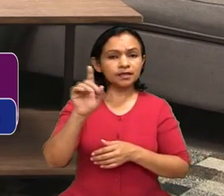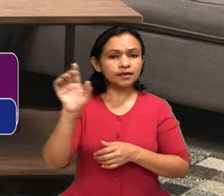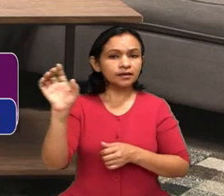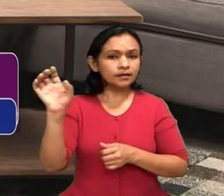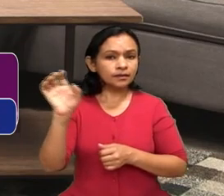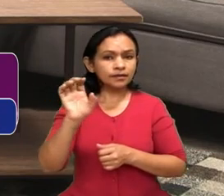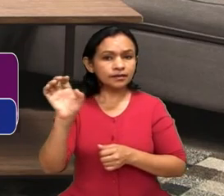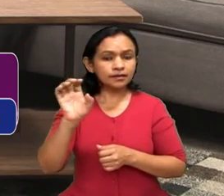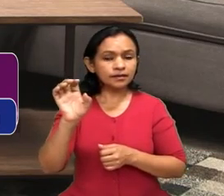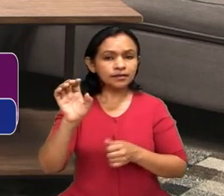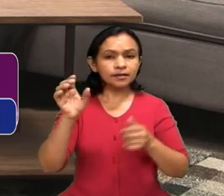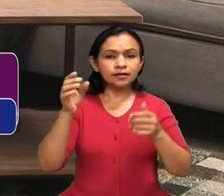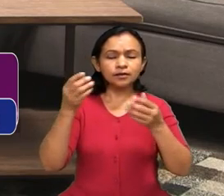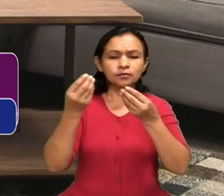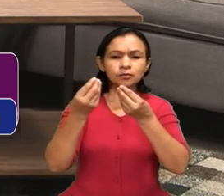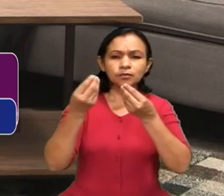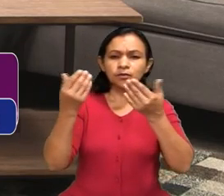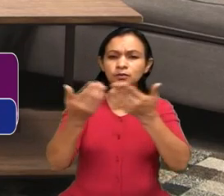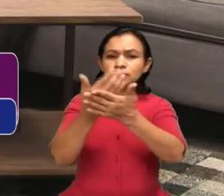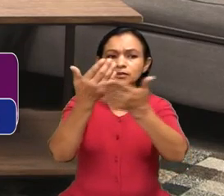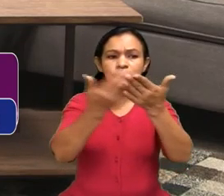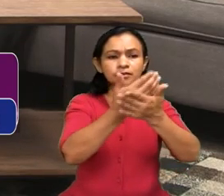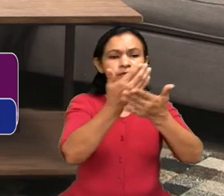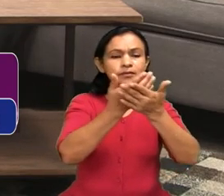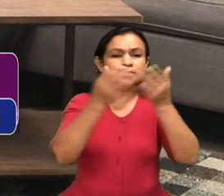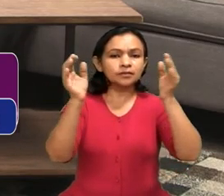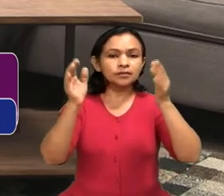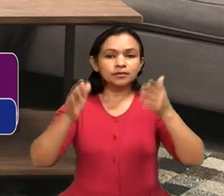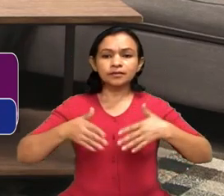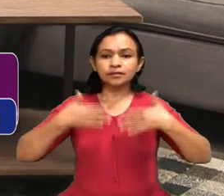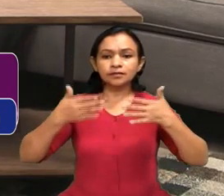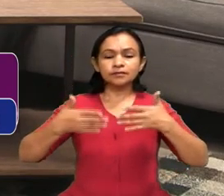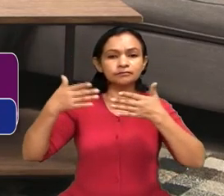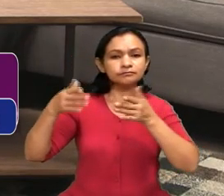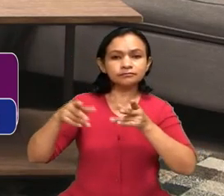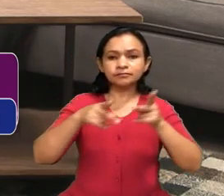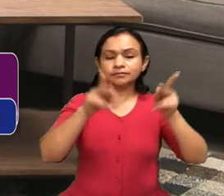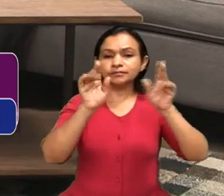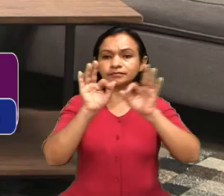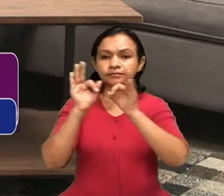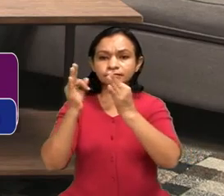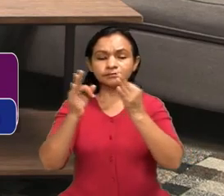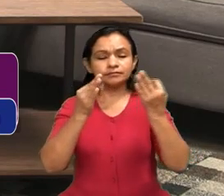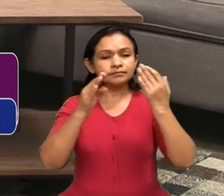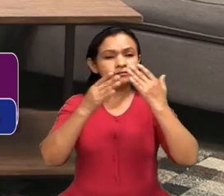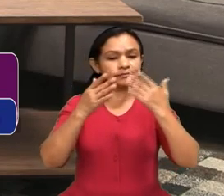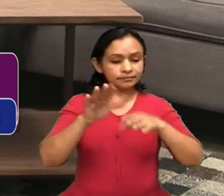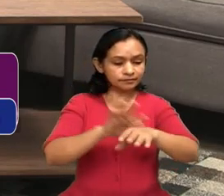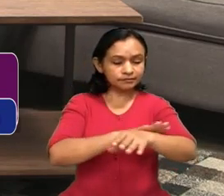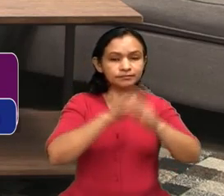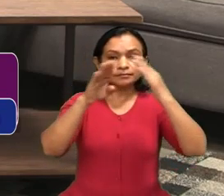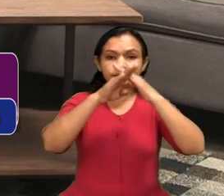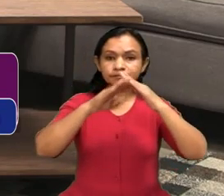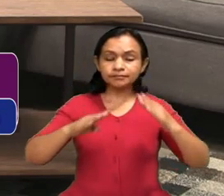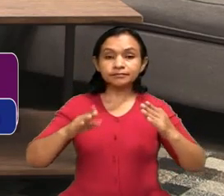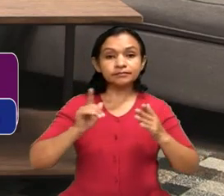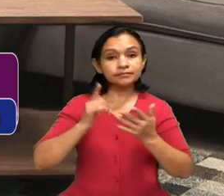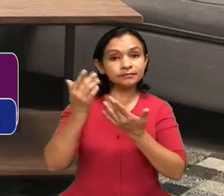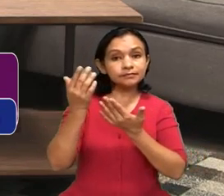nicaragüenses salieron a festejar el nuevo año con su familia, porque sienten paz, sienten seguridad, tienen